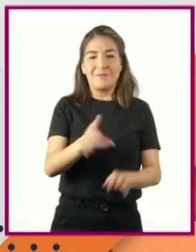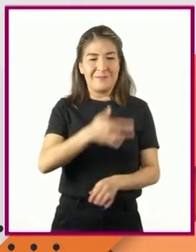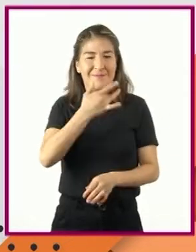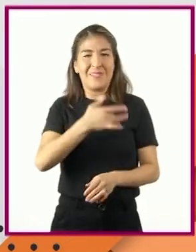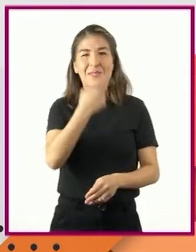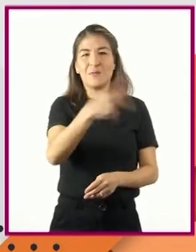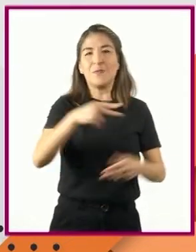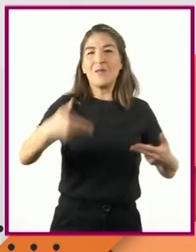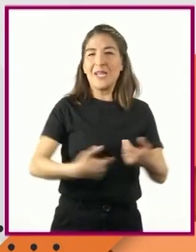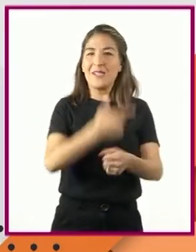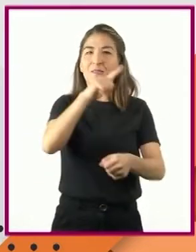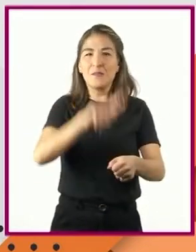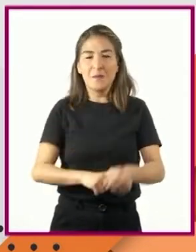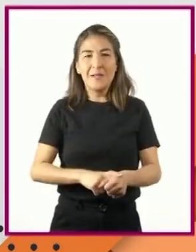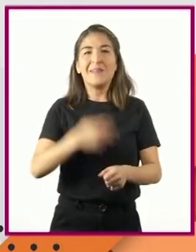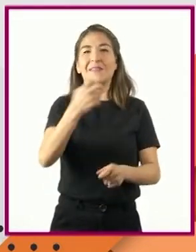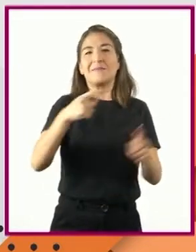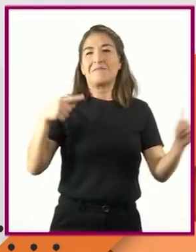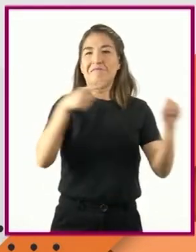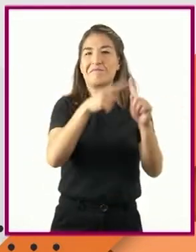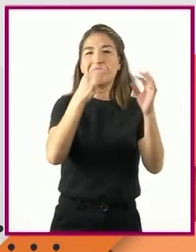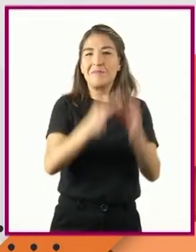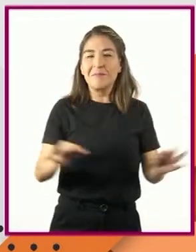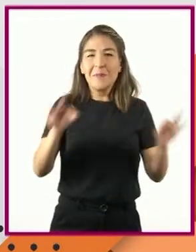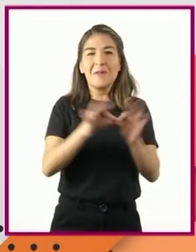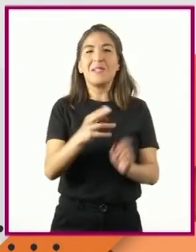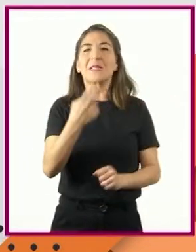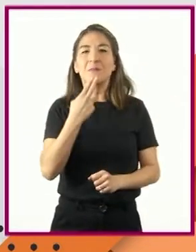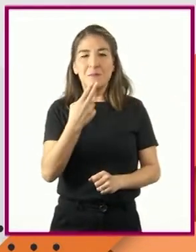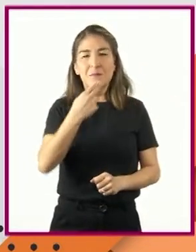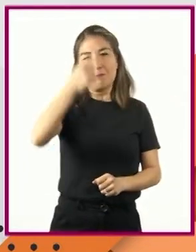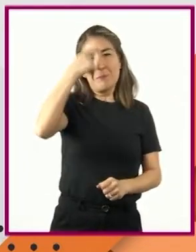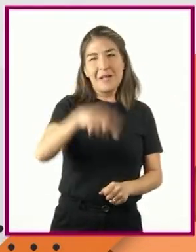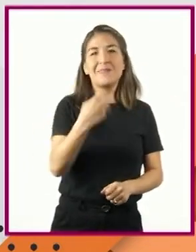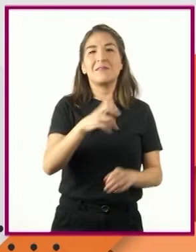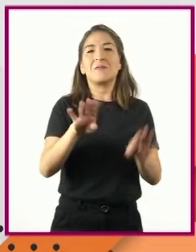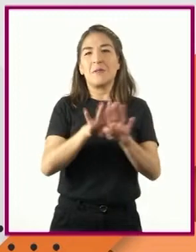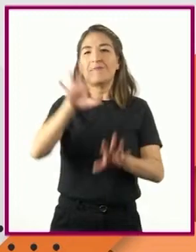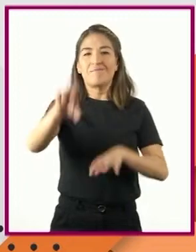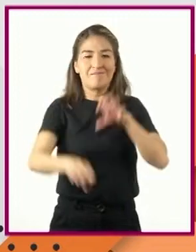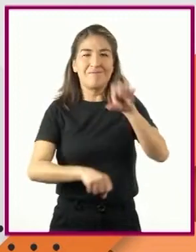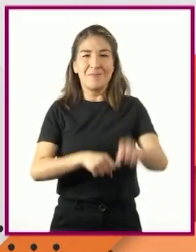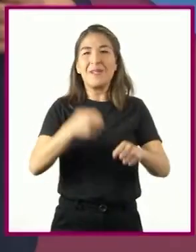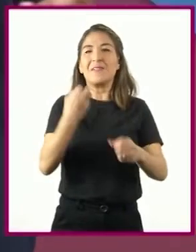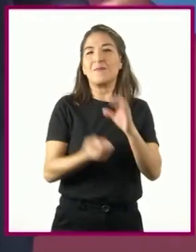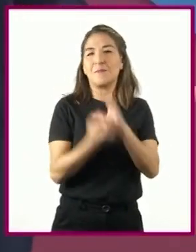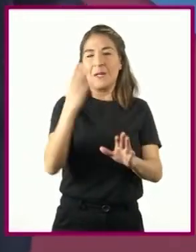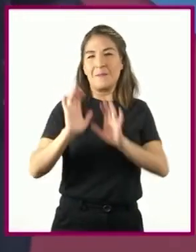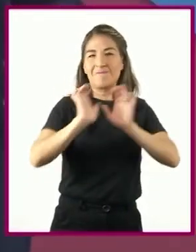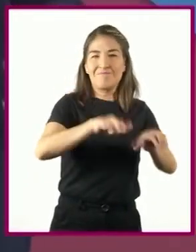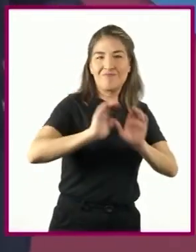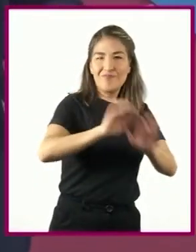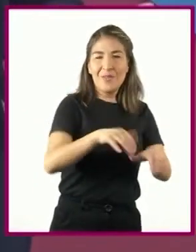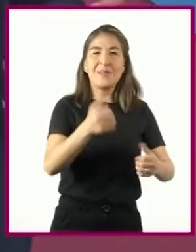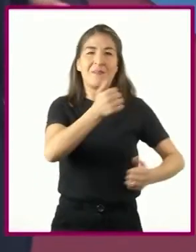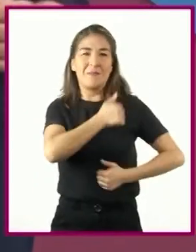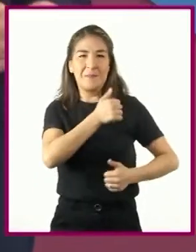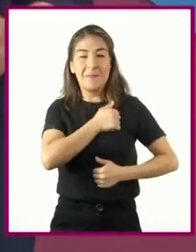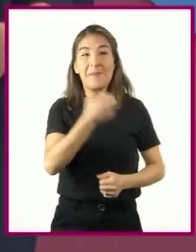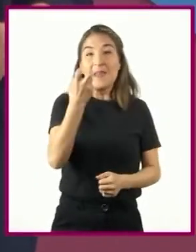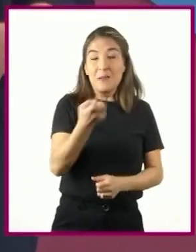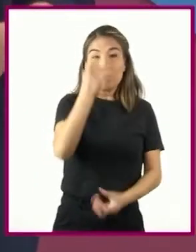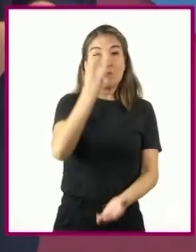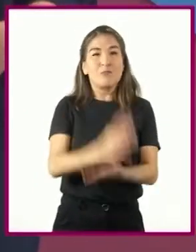sentimiento nacionalista fue exaltado y utilizado para el reclutamiento de tropas y, aunque no fue el único